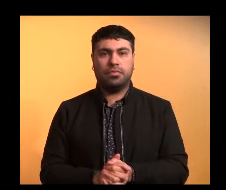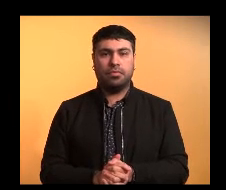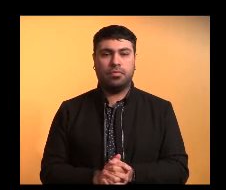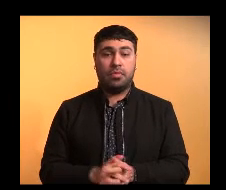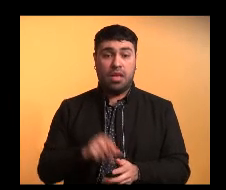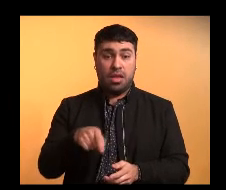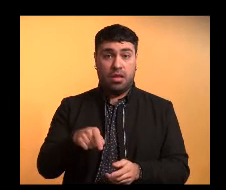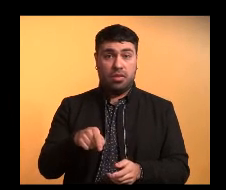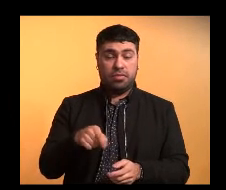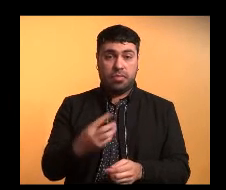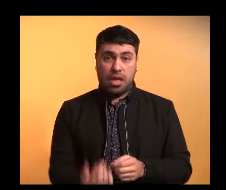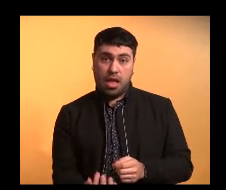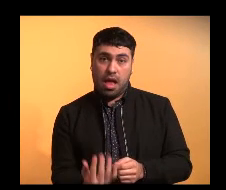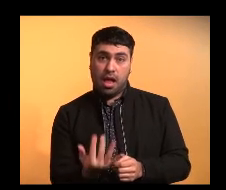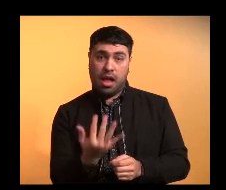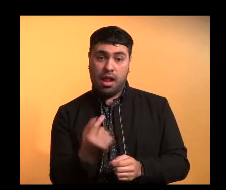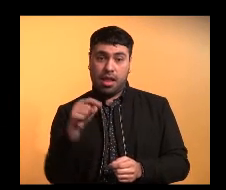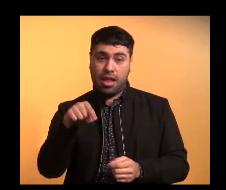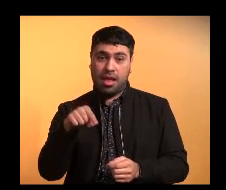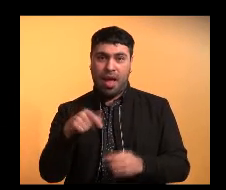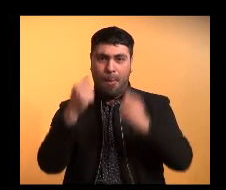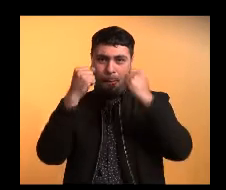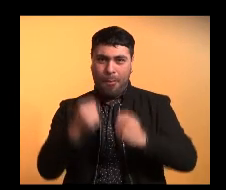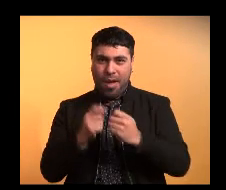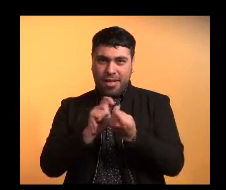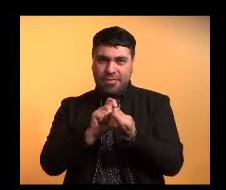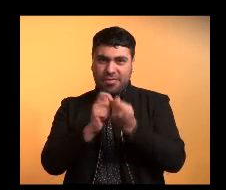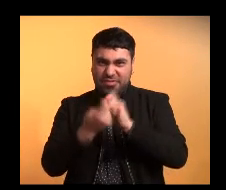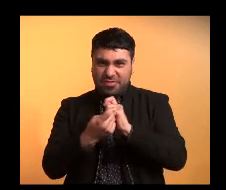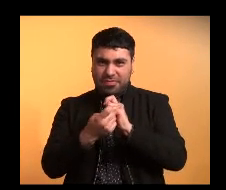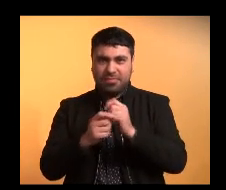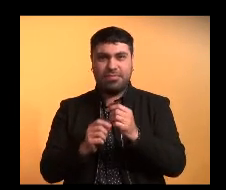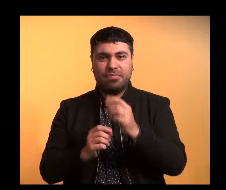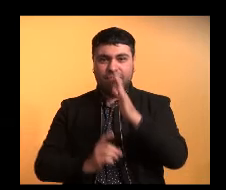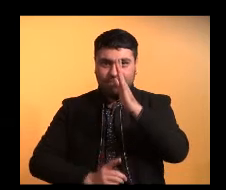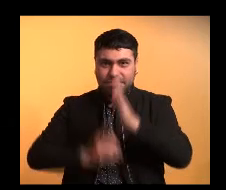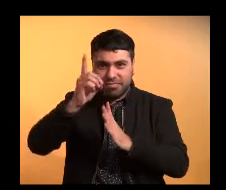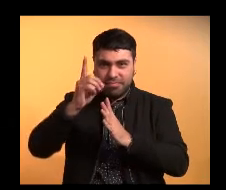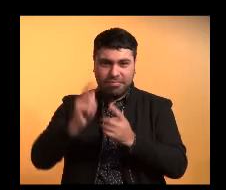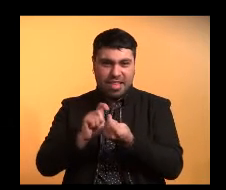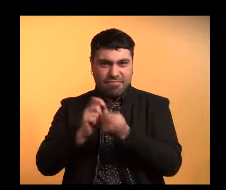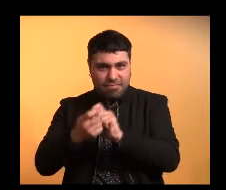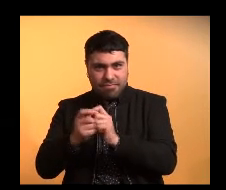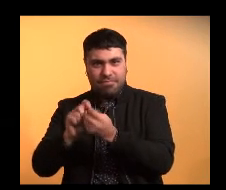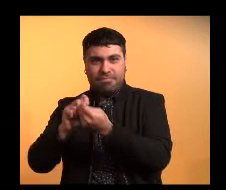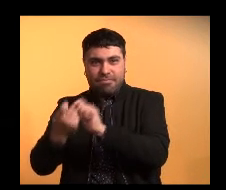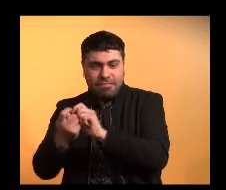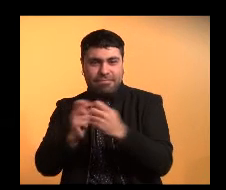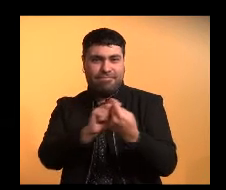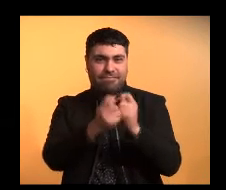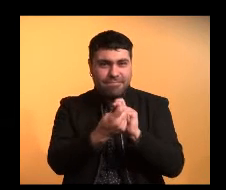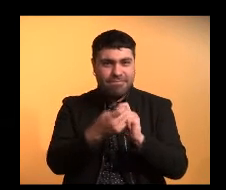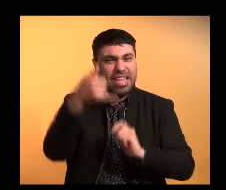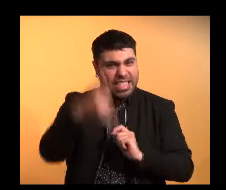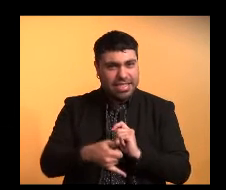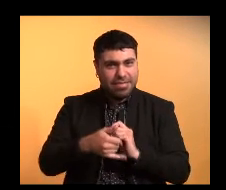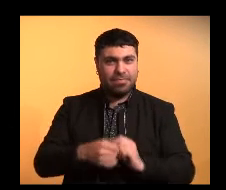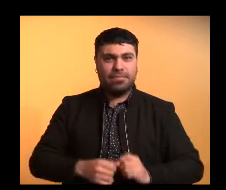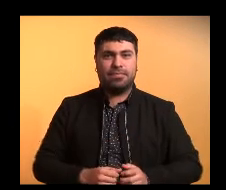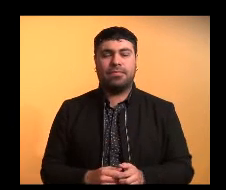organismos adaptados y tienen una serie de compuestos químicos que permiten lidiar con esas bajas temperaturas. Son también